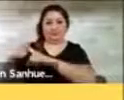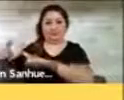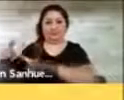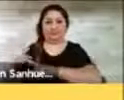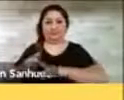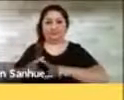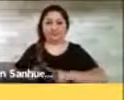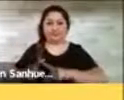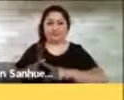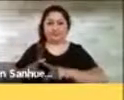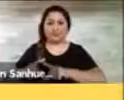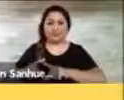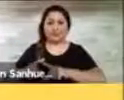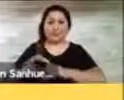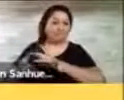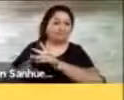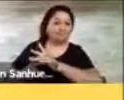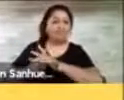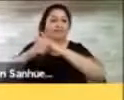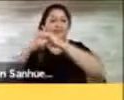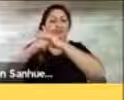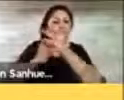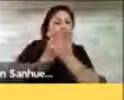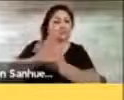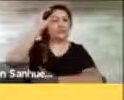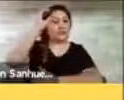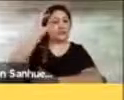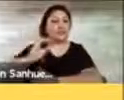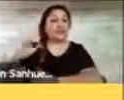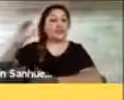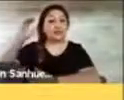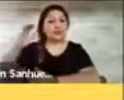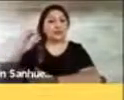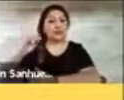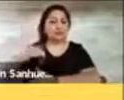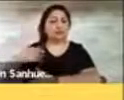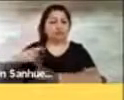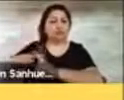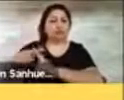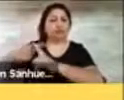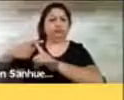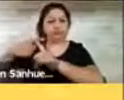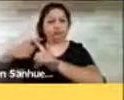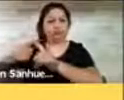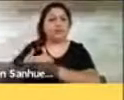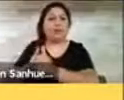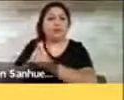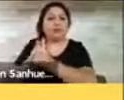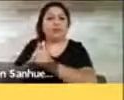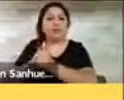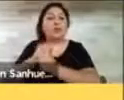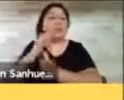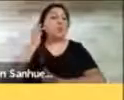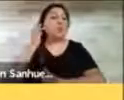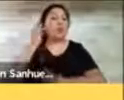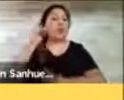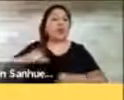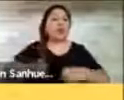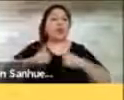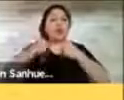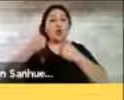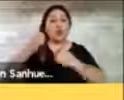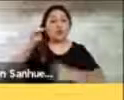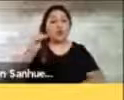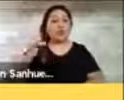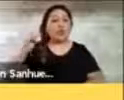estado desde el inicio de la ciencia en el fondo aportando y que hoy en día lo siguen haciendo, mujeres más jóvenes, más adultas,